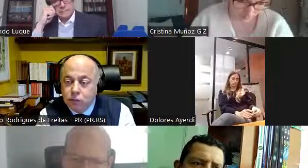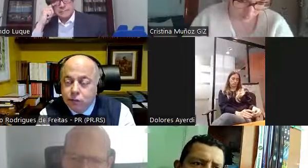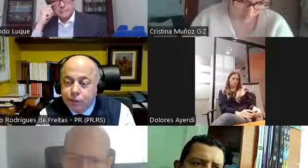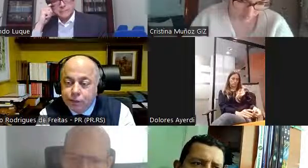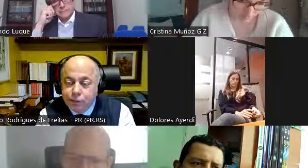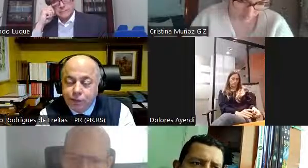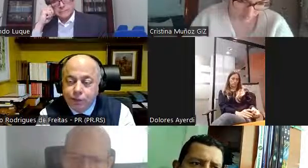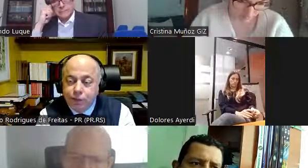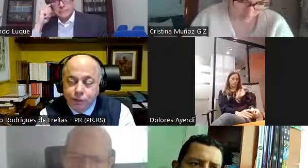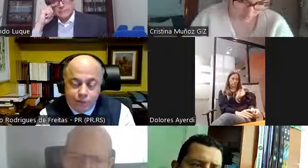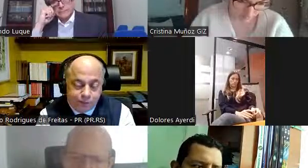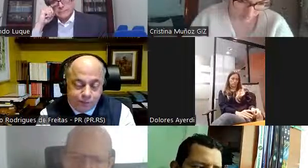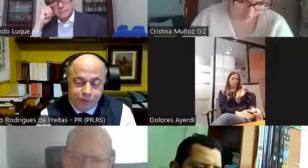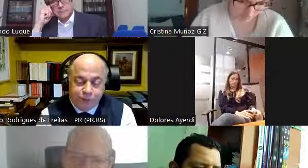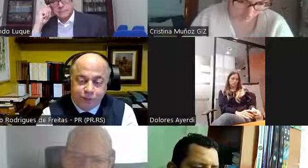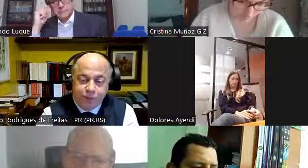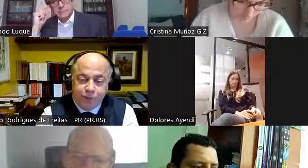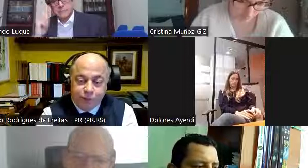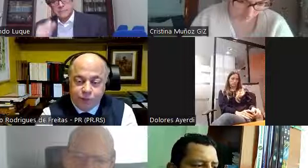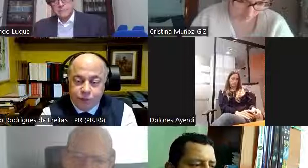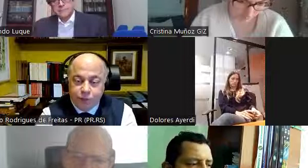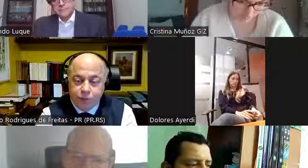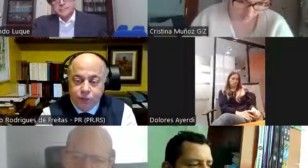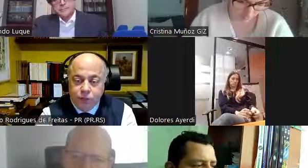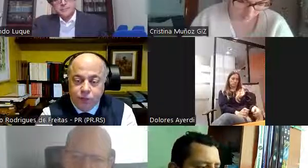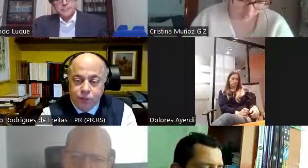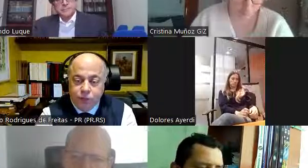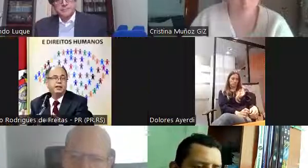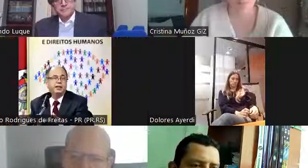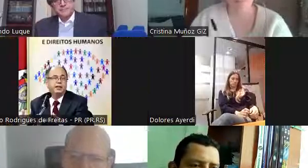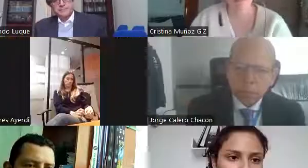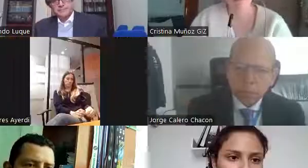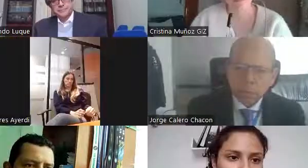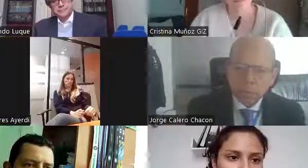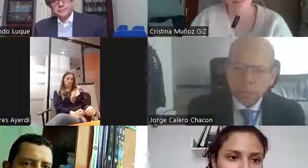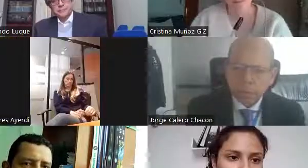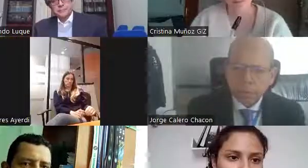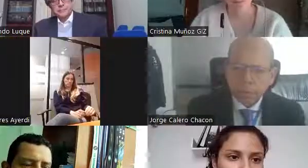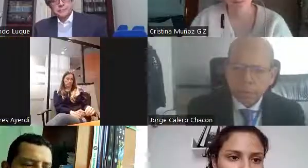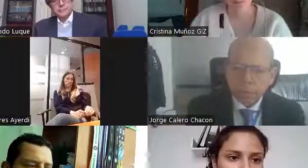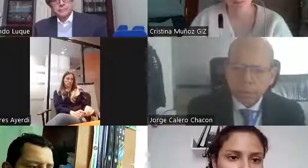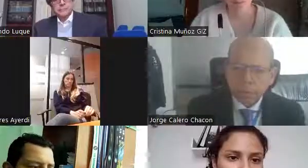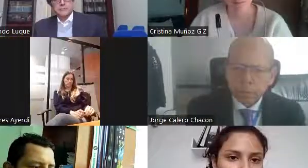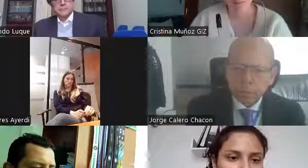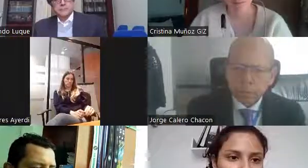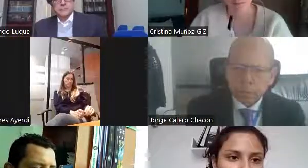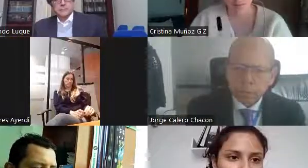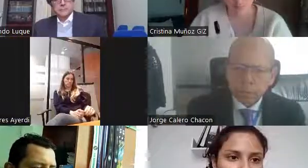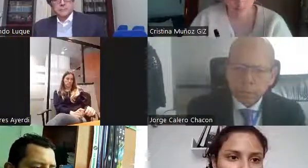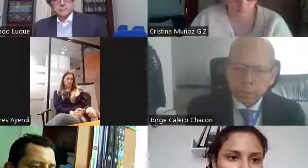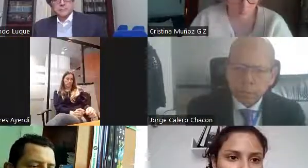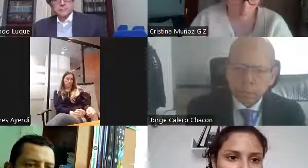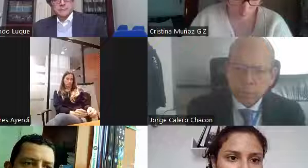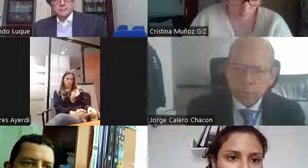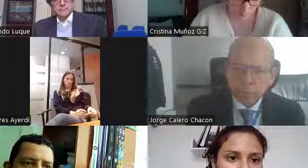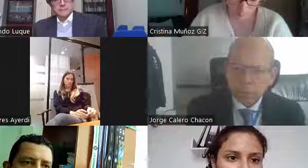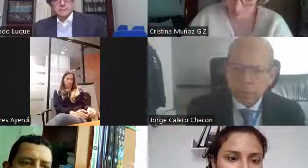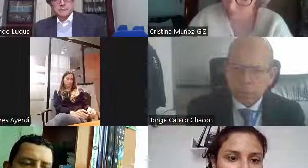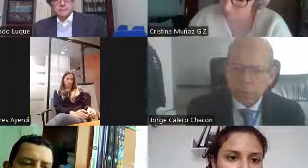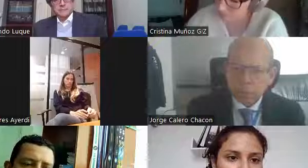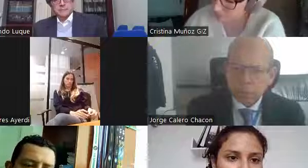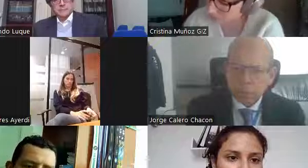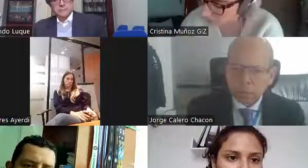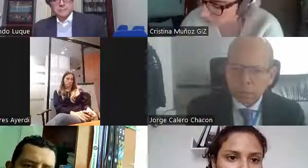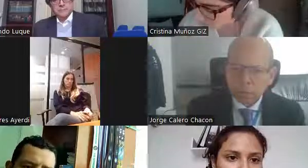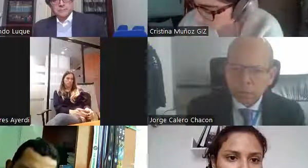podemos reorientar el conflicto o reconfigurar el conflicto hacia un camino no violento, que ese es el objetivo que